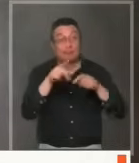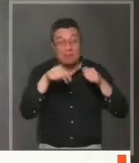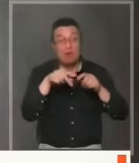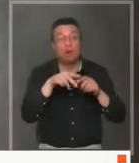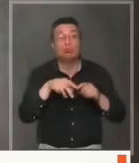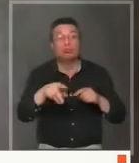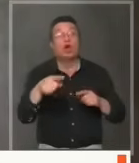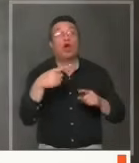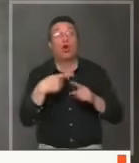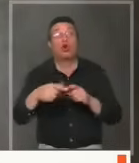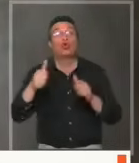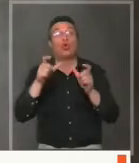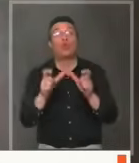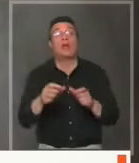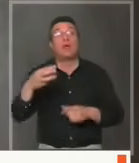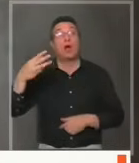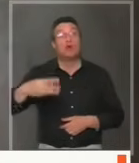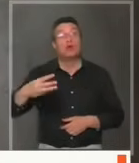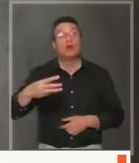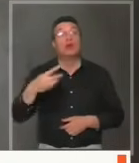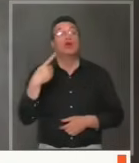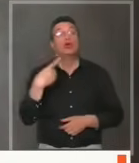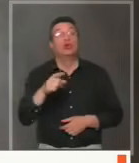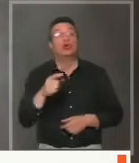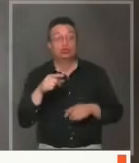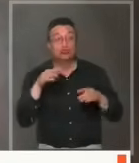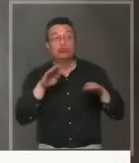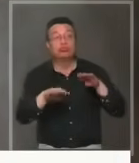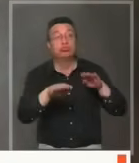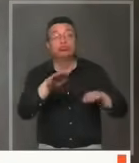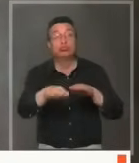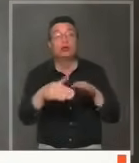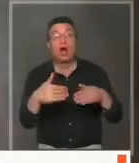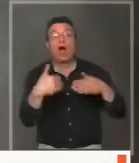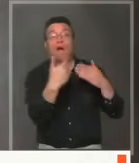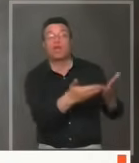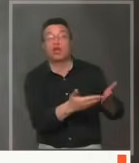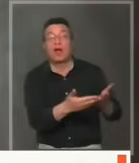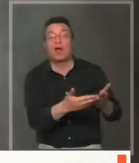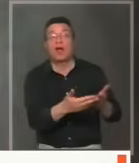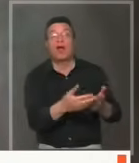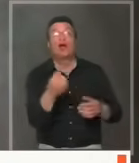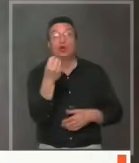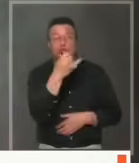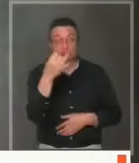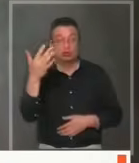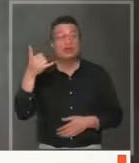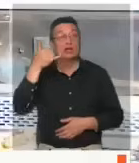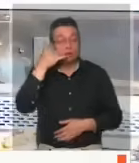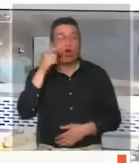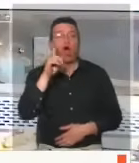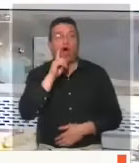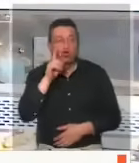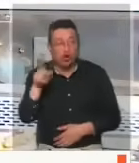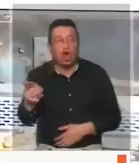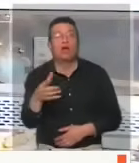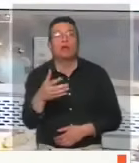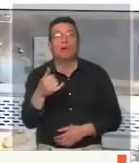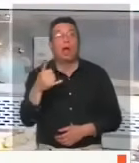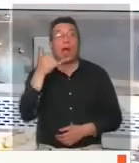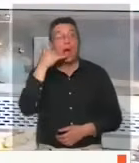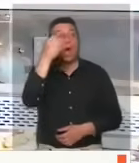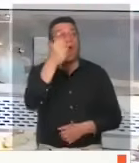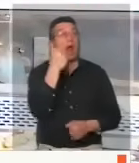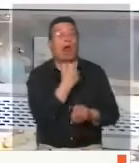Otros guardias municipales junto a un par de patrullas se posicionan afuera. Tienen nuestros números de teléfono. ¿A Carabinero no le avisaron? No